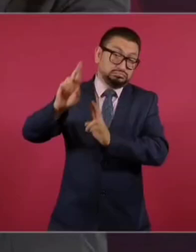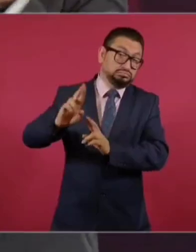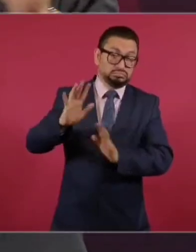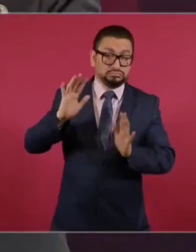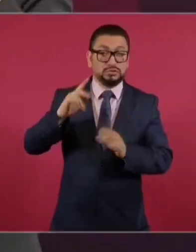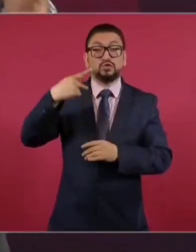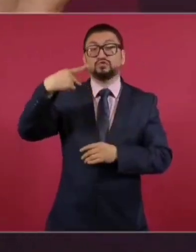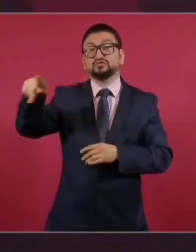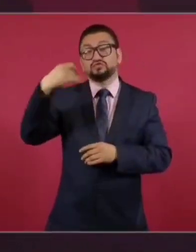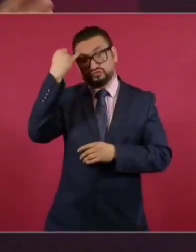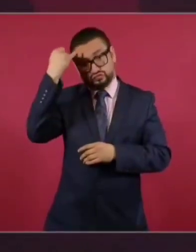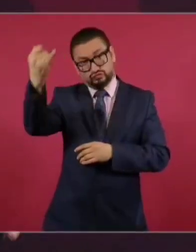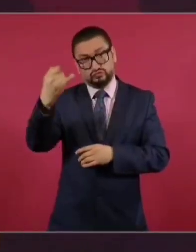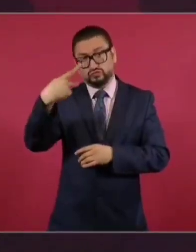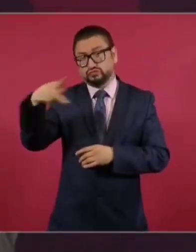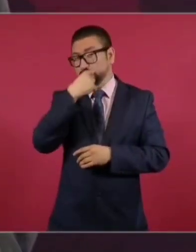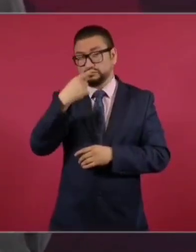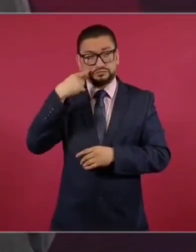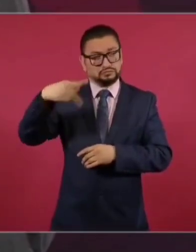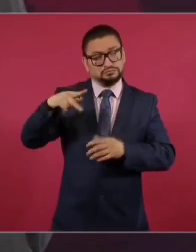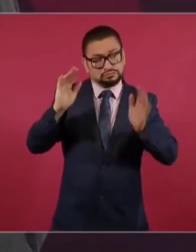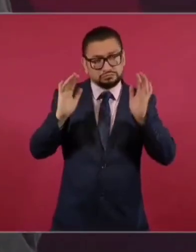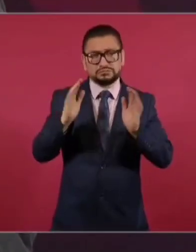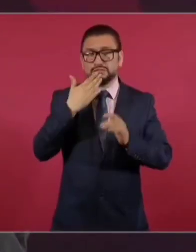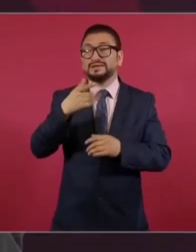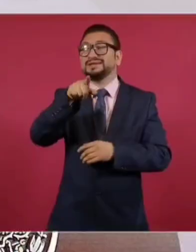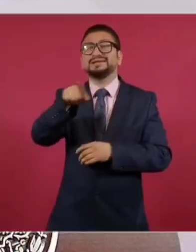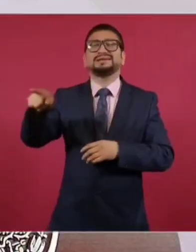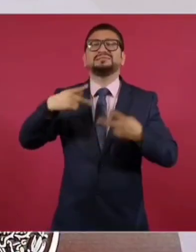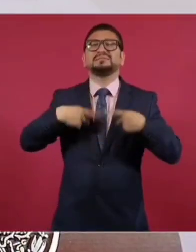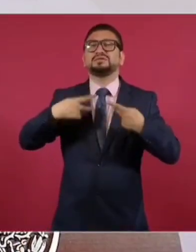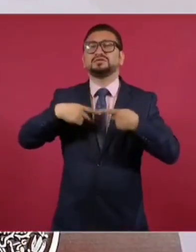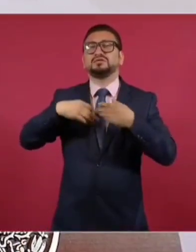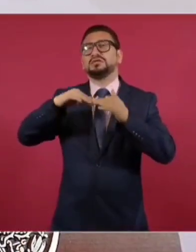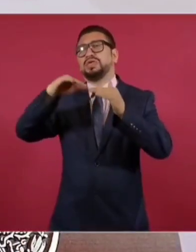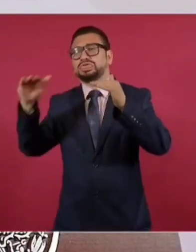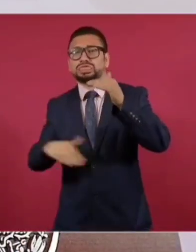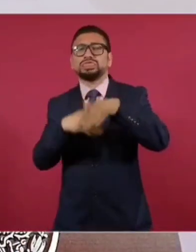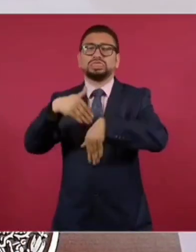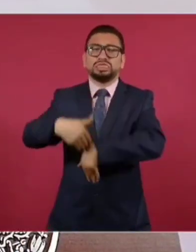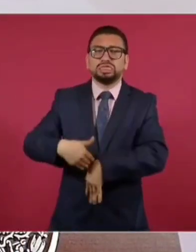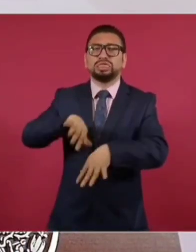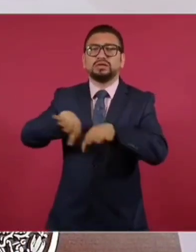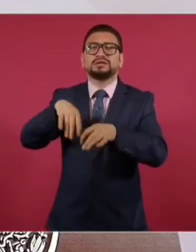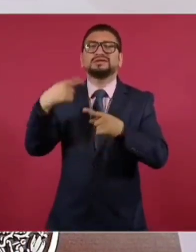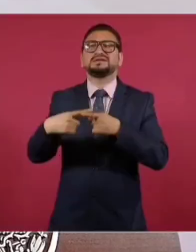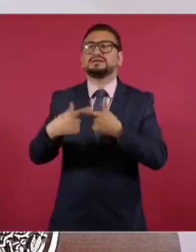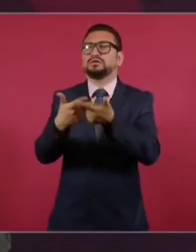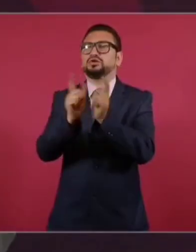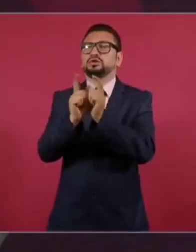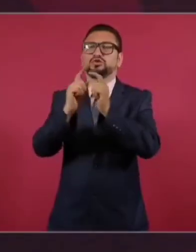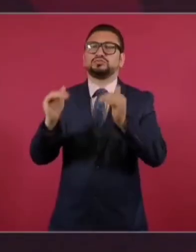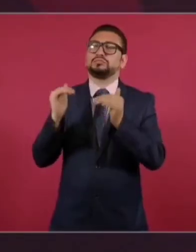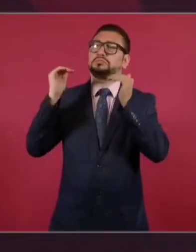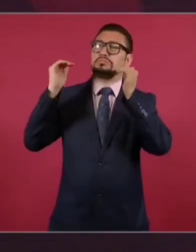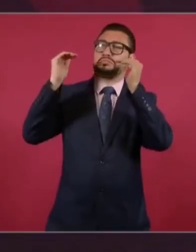Ellos tienen su concepción, además son empleados de las oligarquías nacionales y